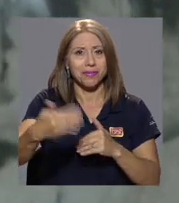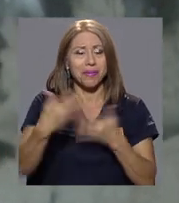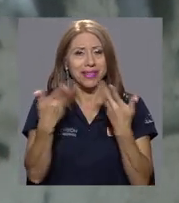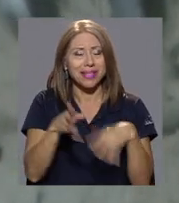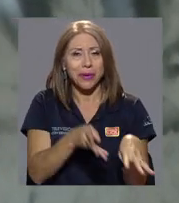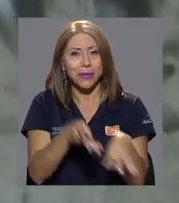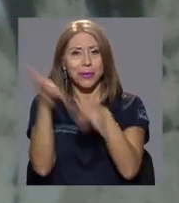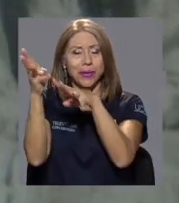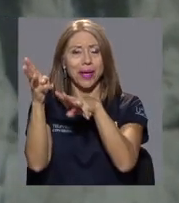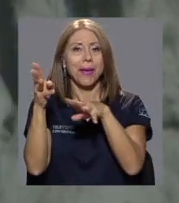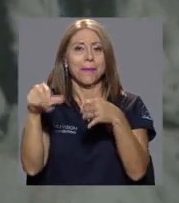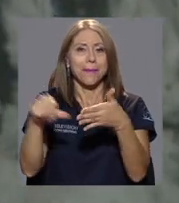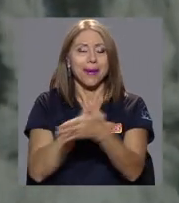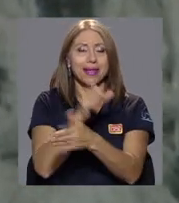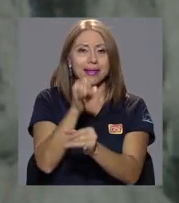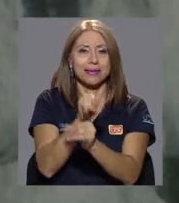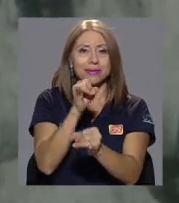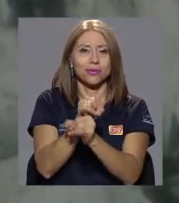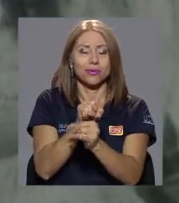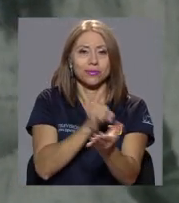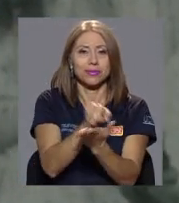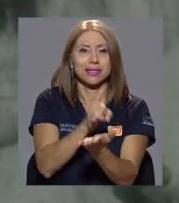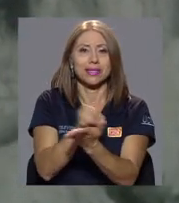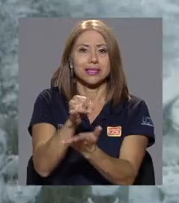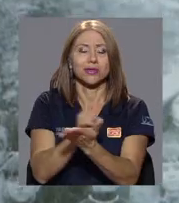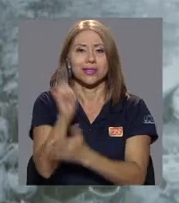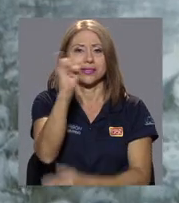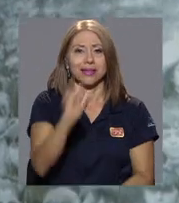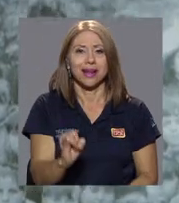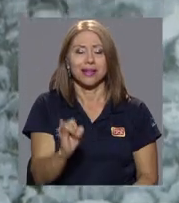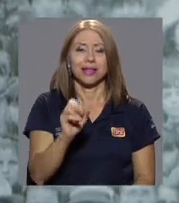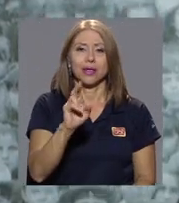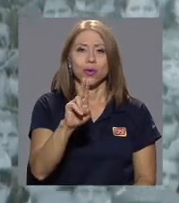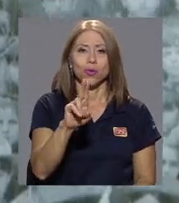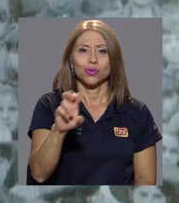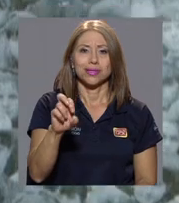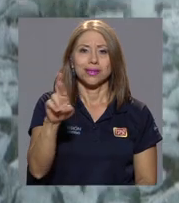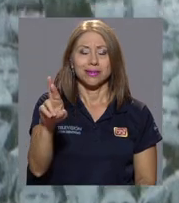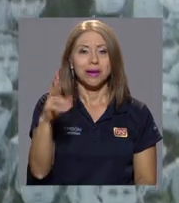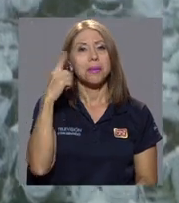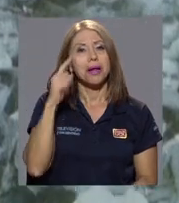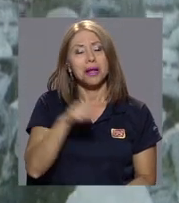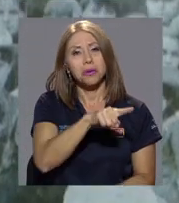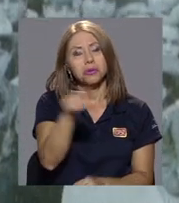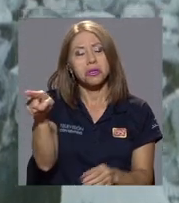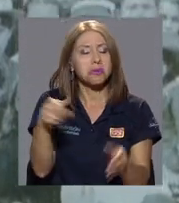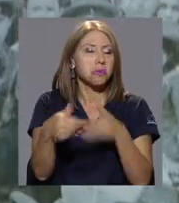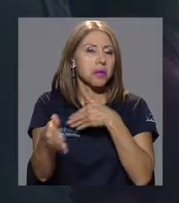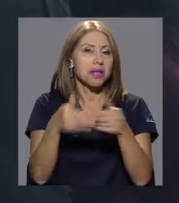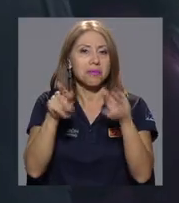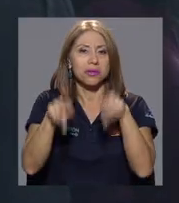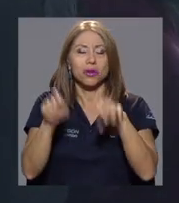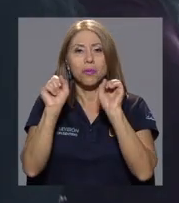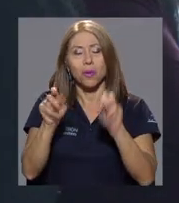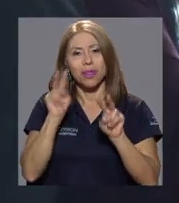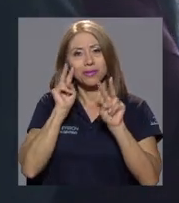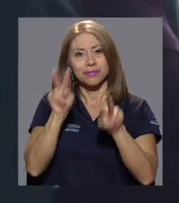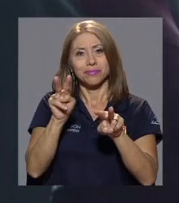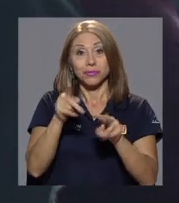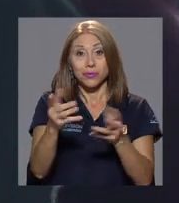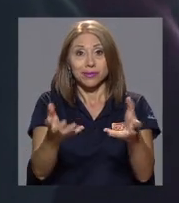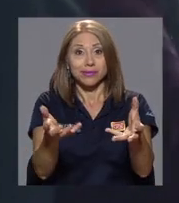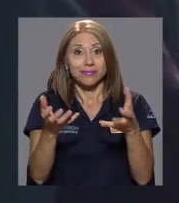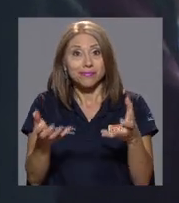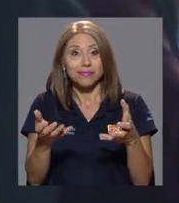próximamente disponible en la página del Instituto de Investigaciones en Arte de la UCR para que puedan ser observadas por cualquier persona. Si